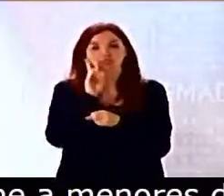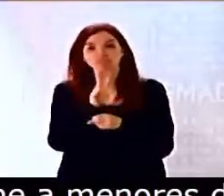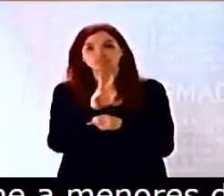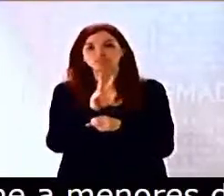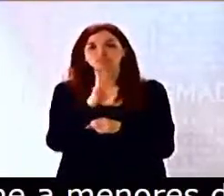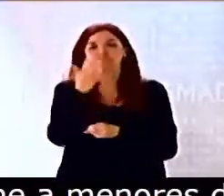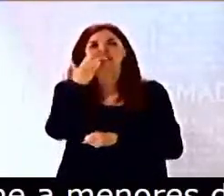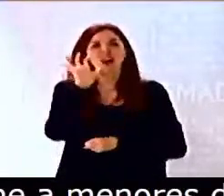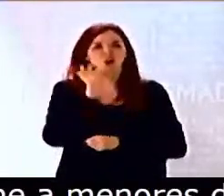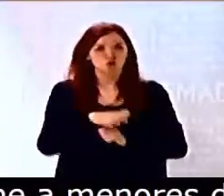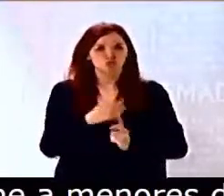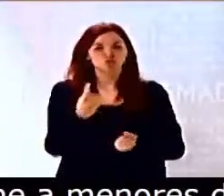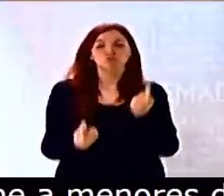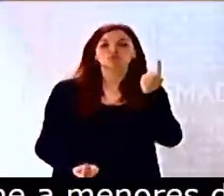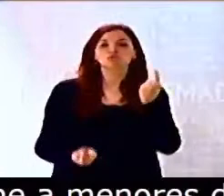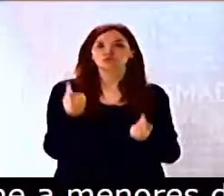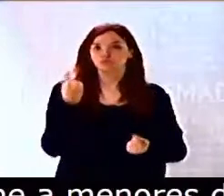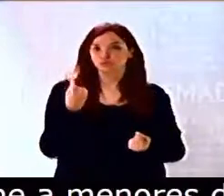raros